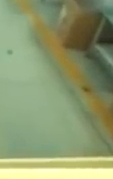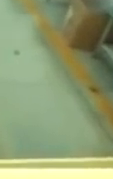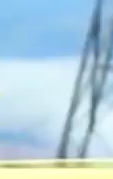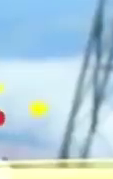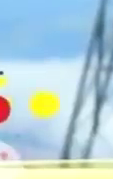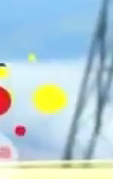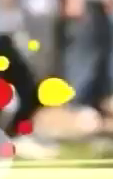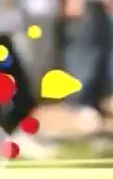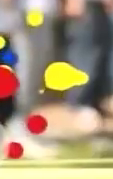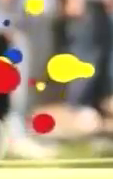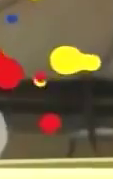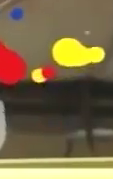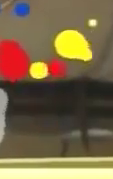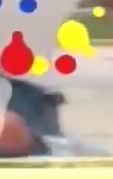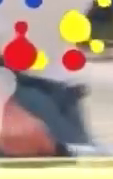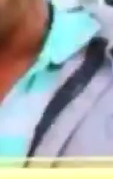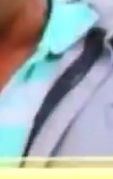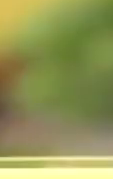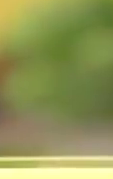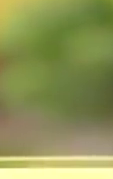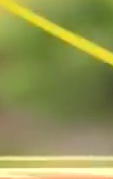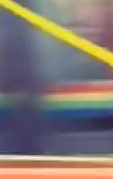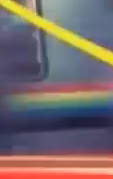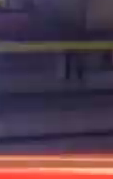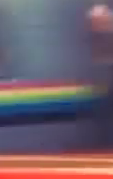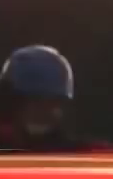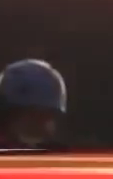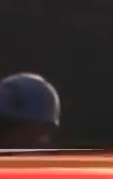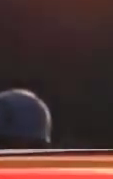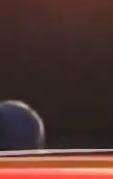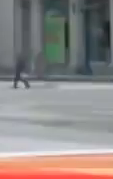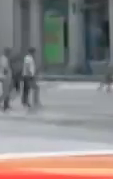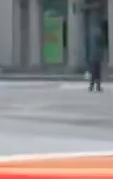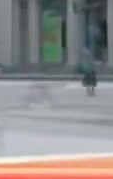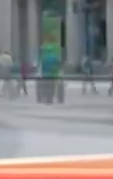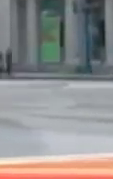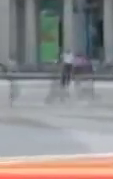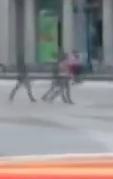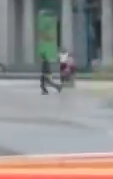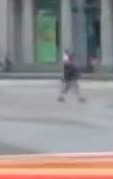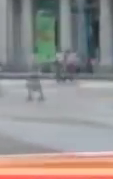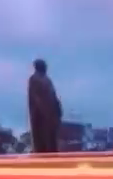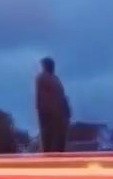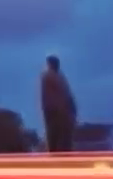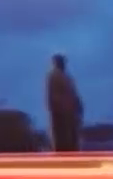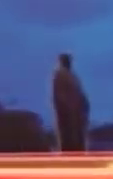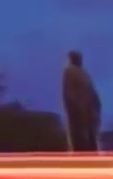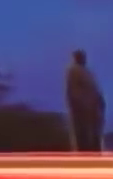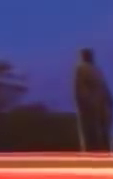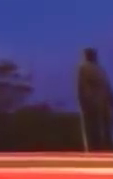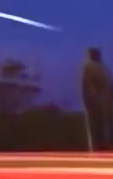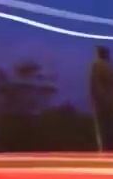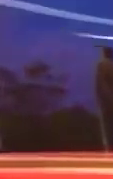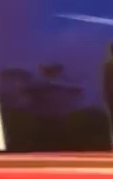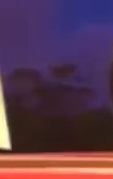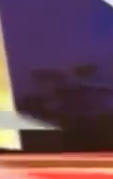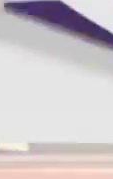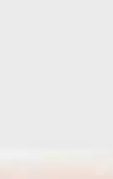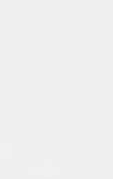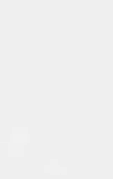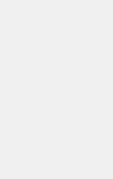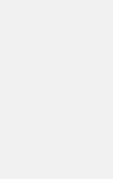Bienvenidos y bienvenidas. A continuación, una transmisión conjunta de radio y televisión por su derecho a